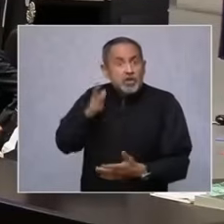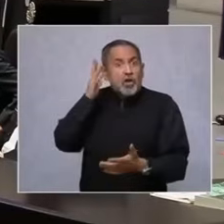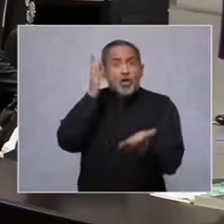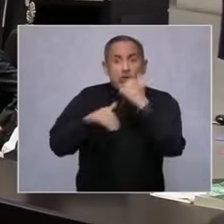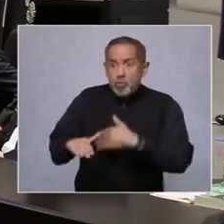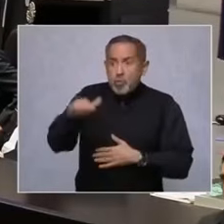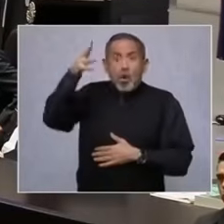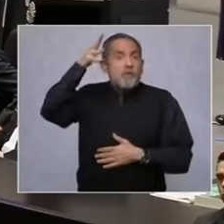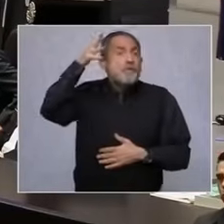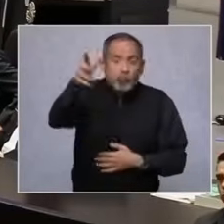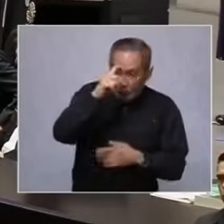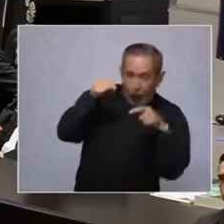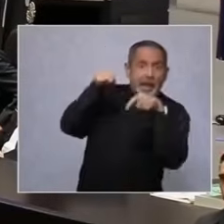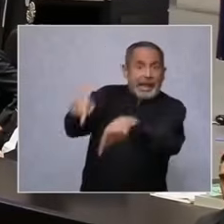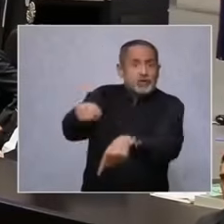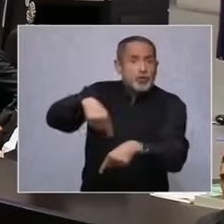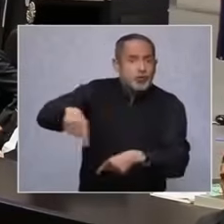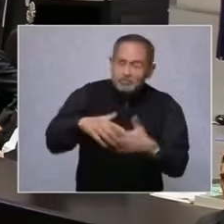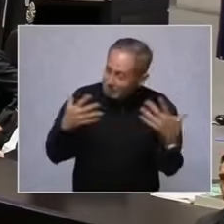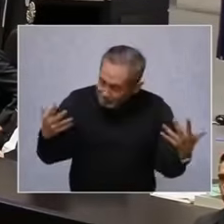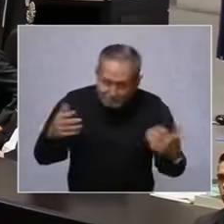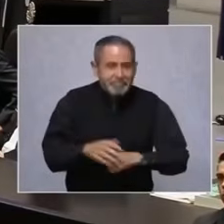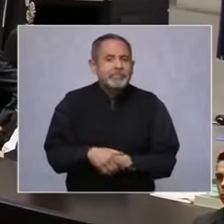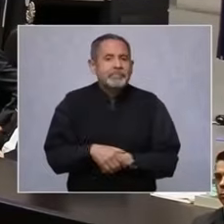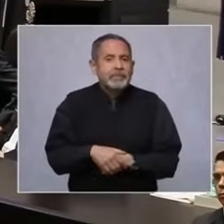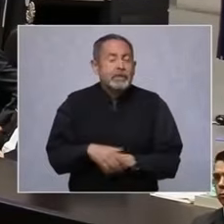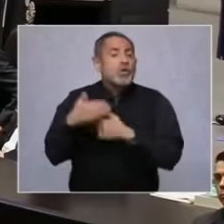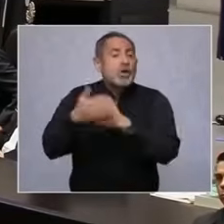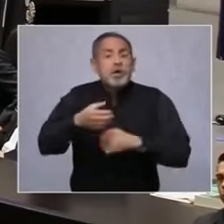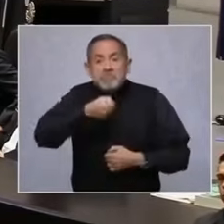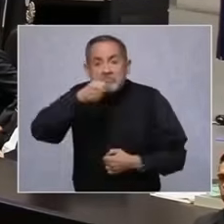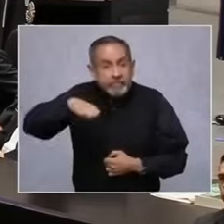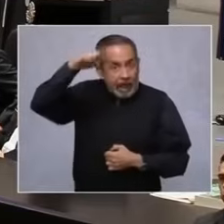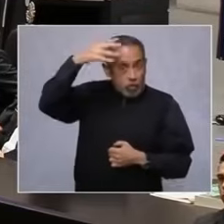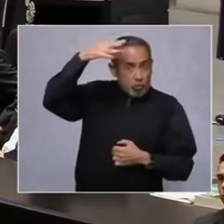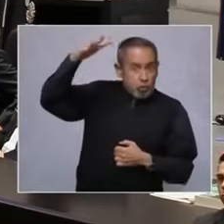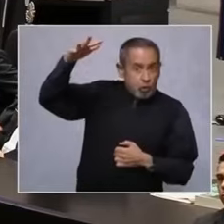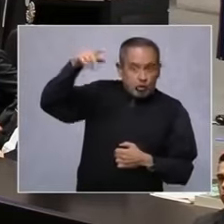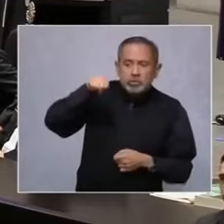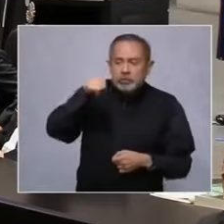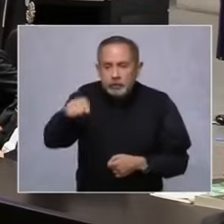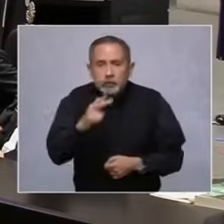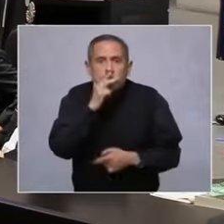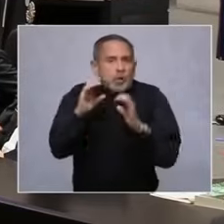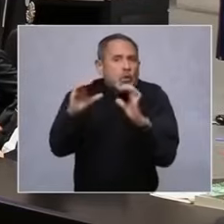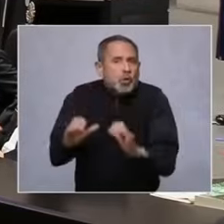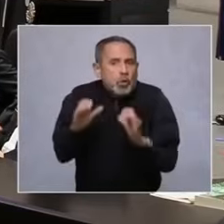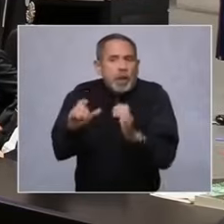el presente de México. Claro, es el futuro de México. Llevaremos a las y los adultos mayores. Con razón México tiene que andar